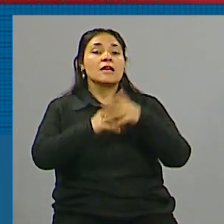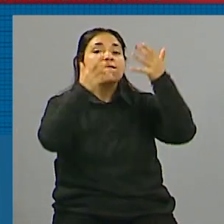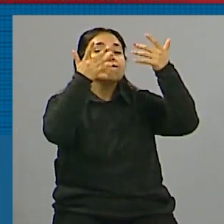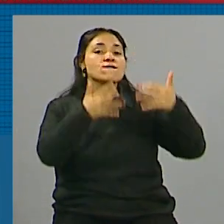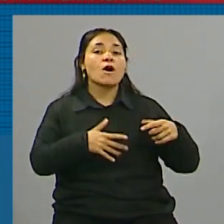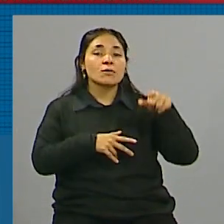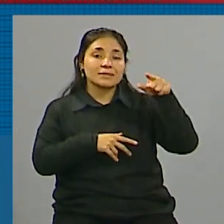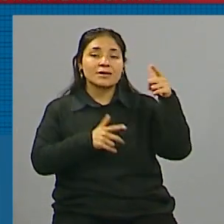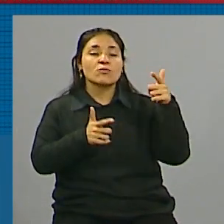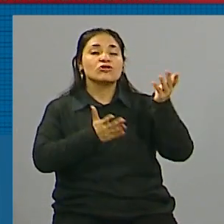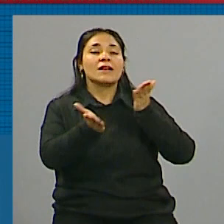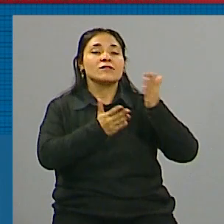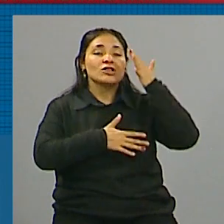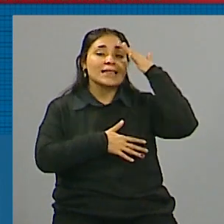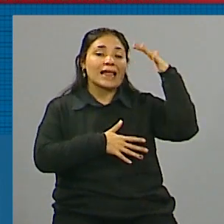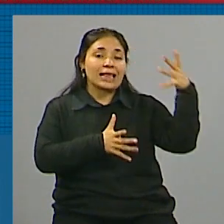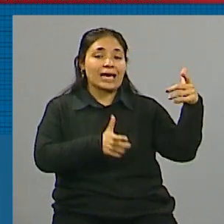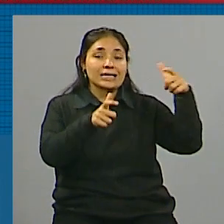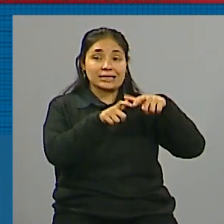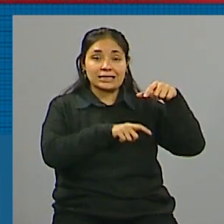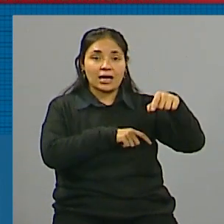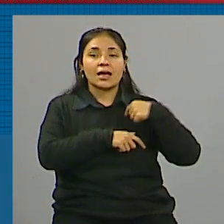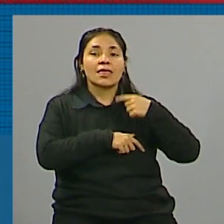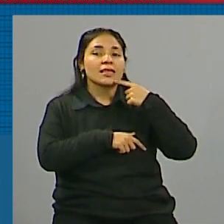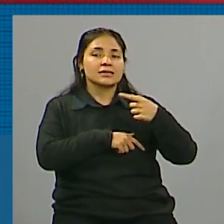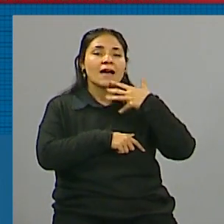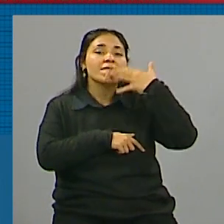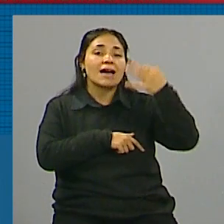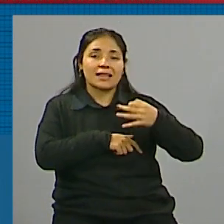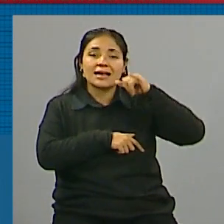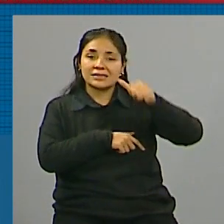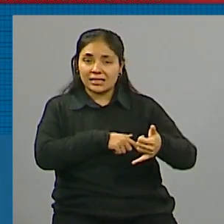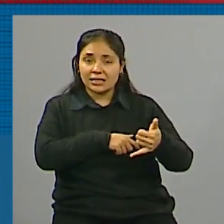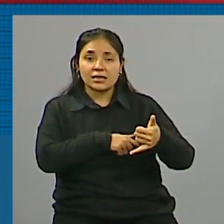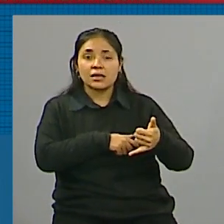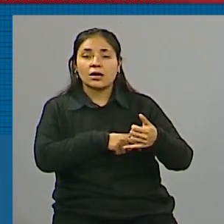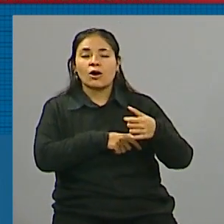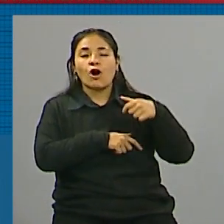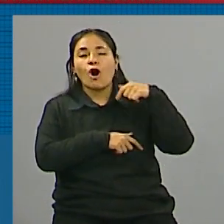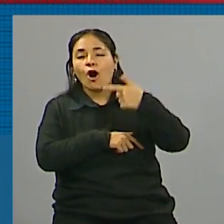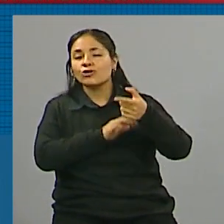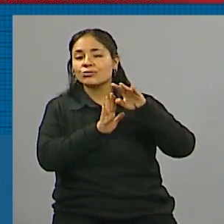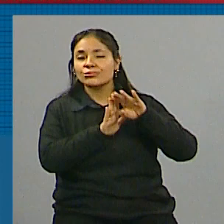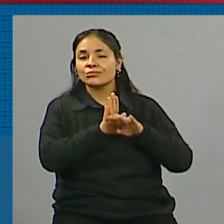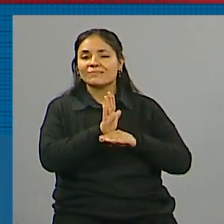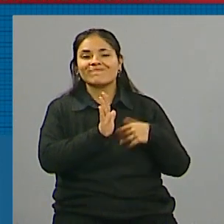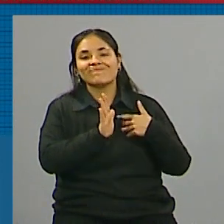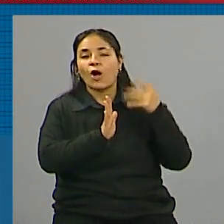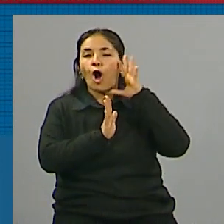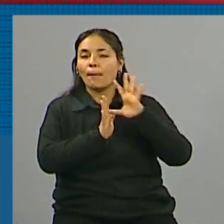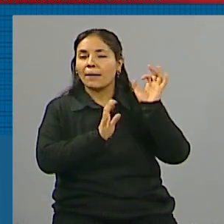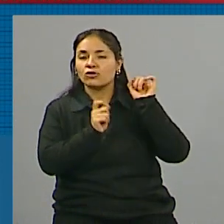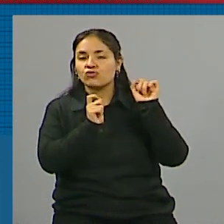inteligencia, creo que existe gran parte que es real y creo que también existe parte que por ahí son bastante